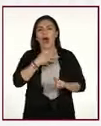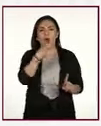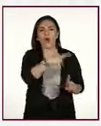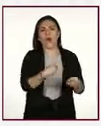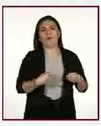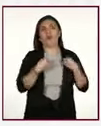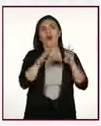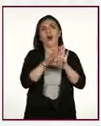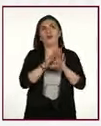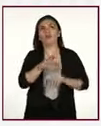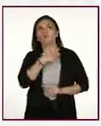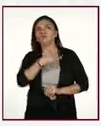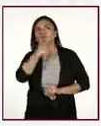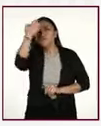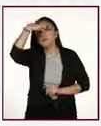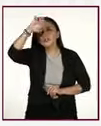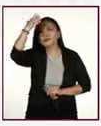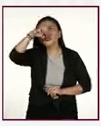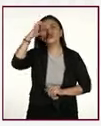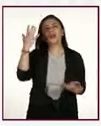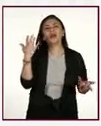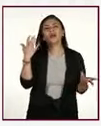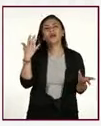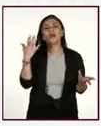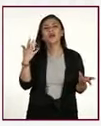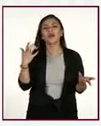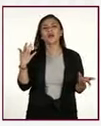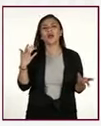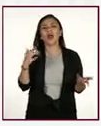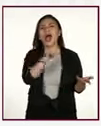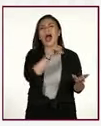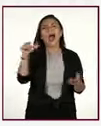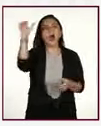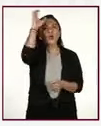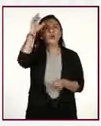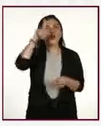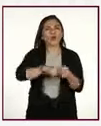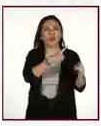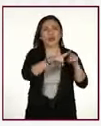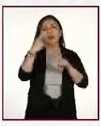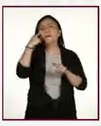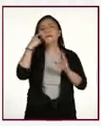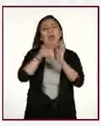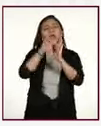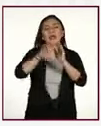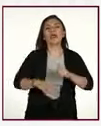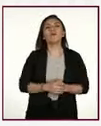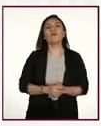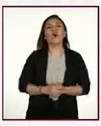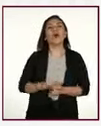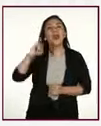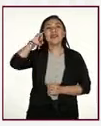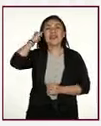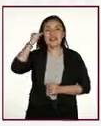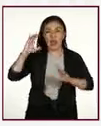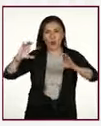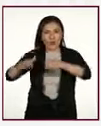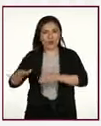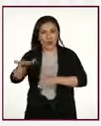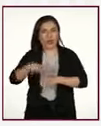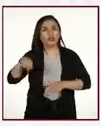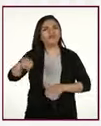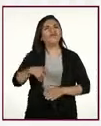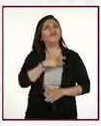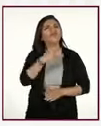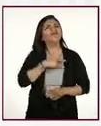experimentan las diferentes culturas, ¿no? Hay culturas, por ejemplo, las comunidades indígenas que experimentan